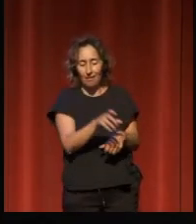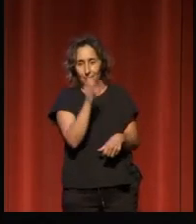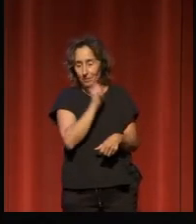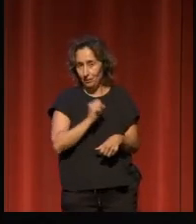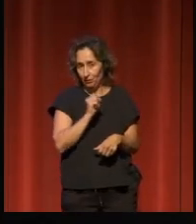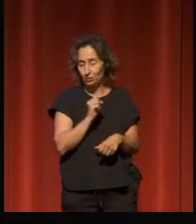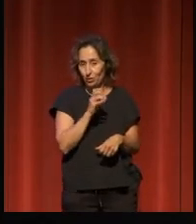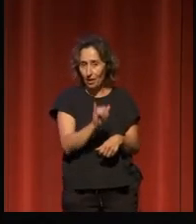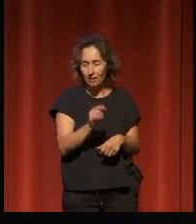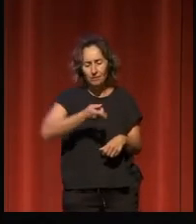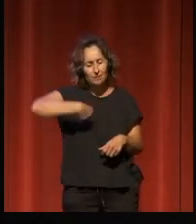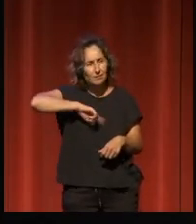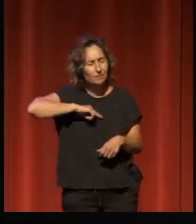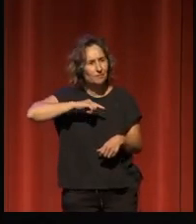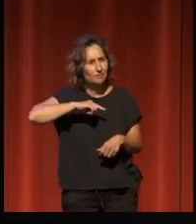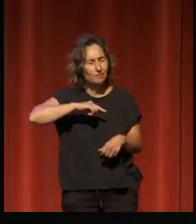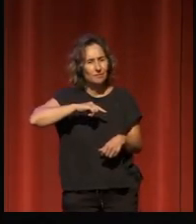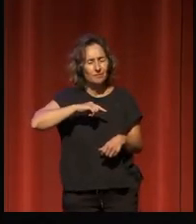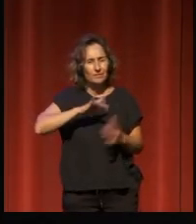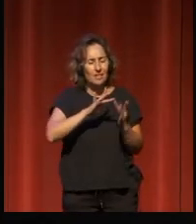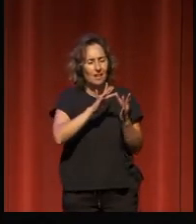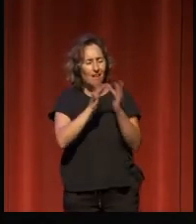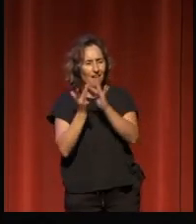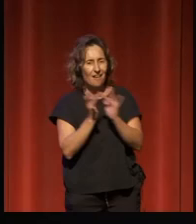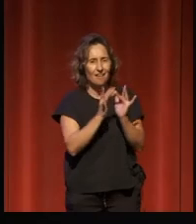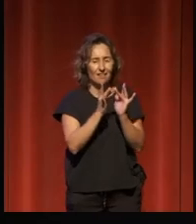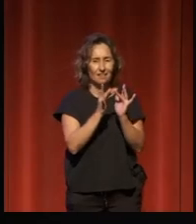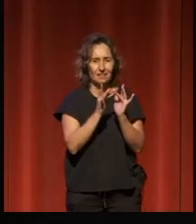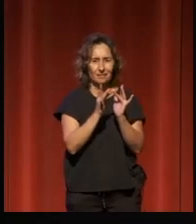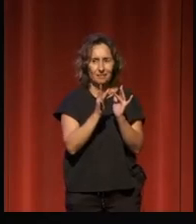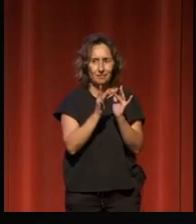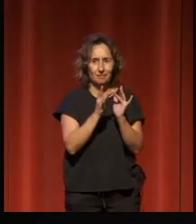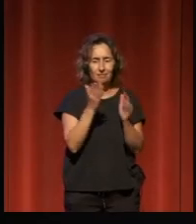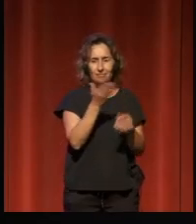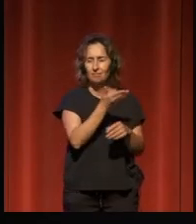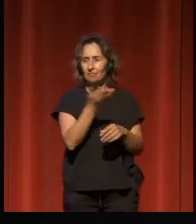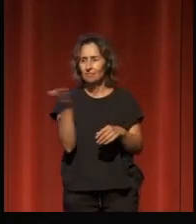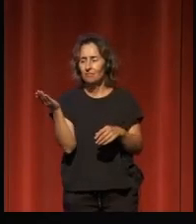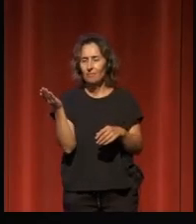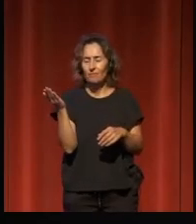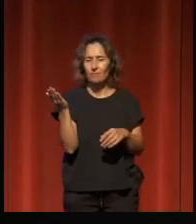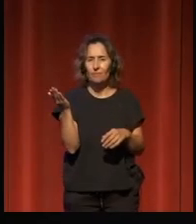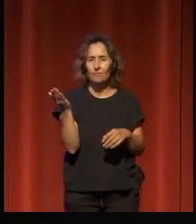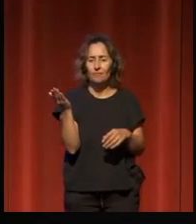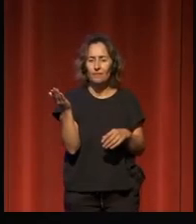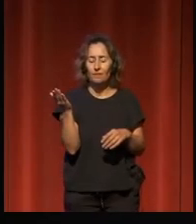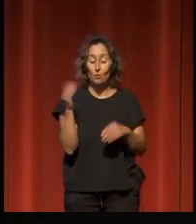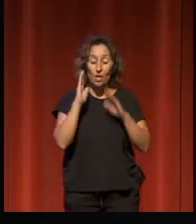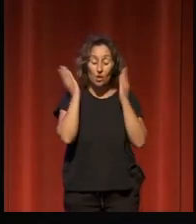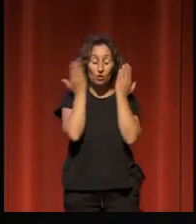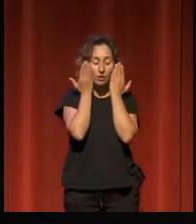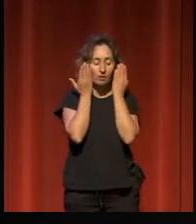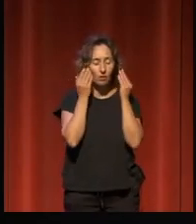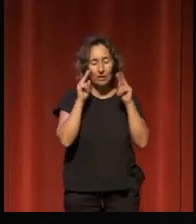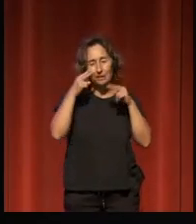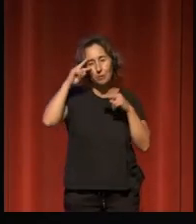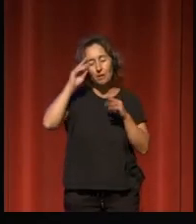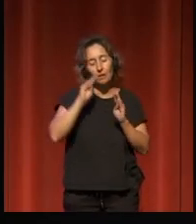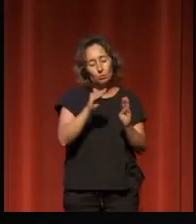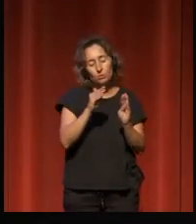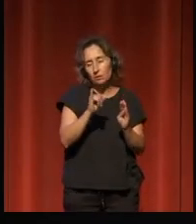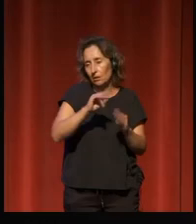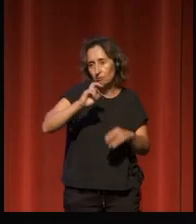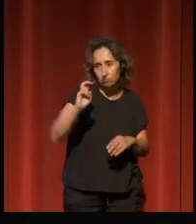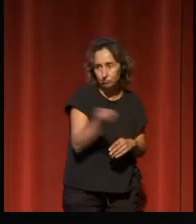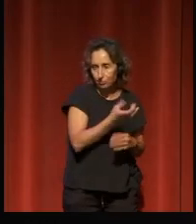tenemos muchas experiencias para contar de nuestra relación con quienes sois en buena medida protagonistas de este congreso cuando uno